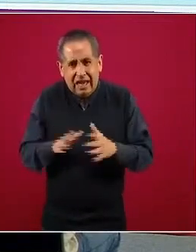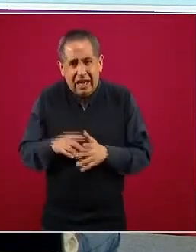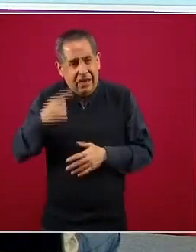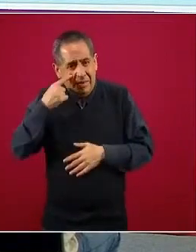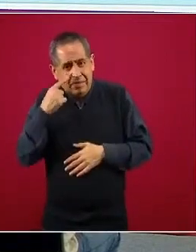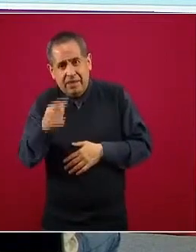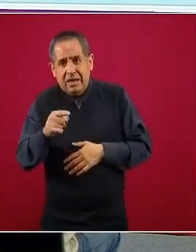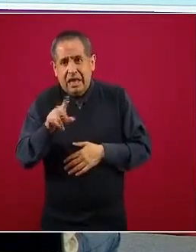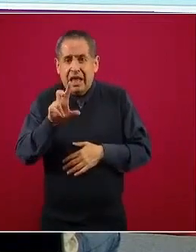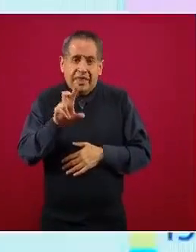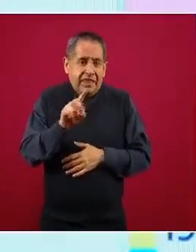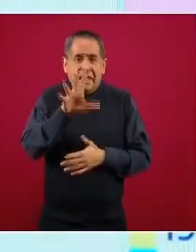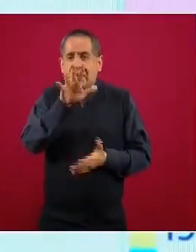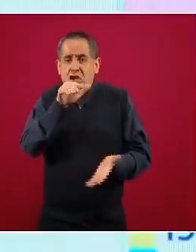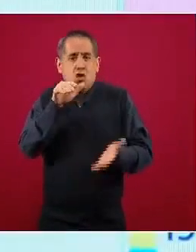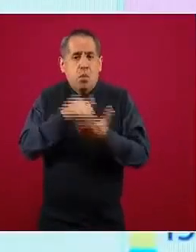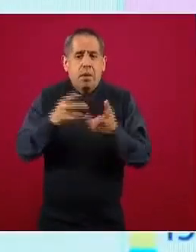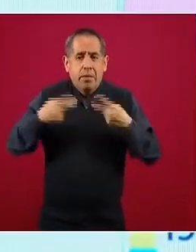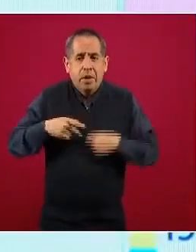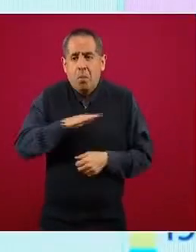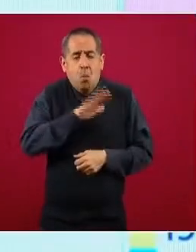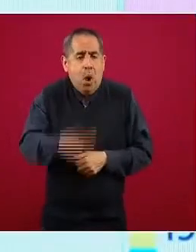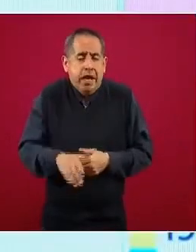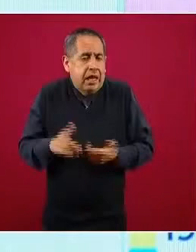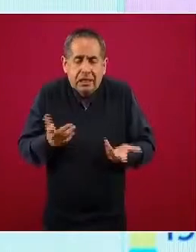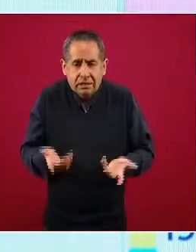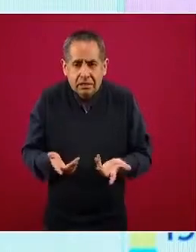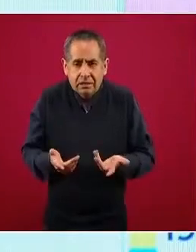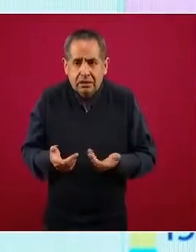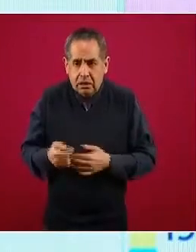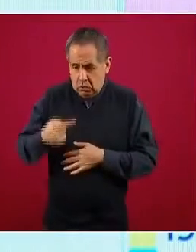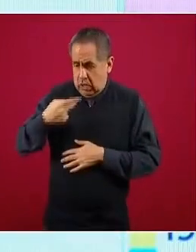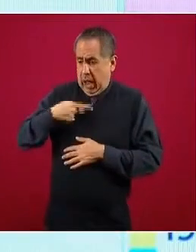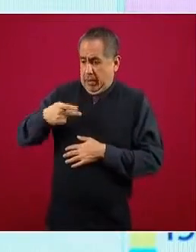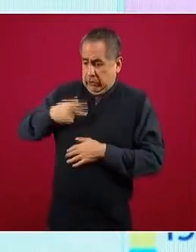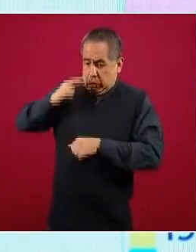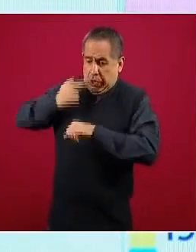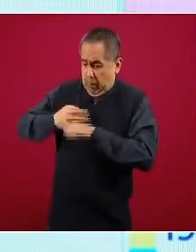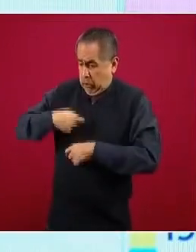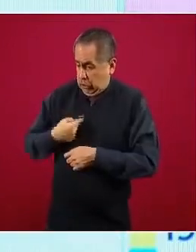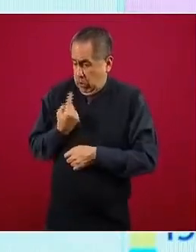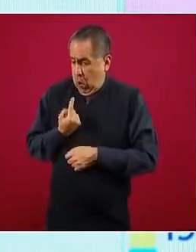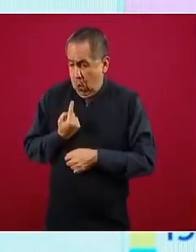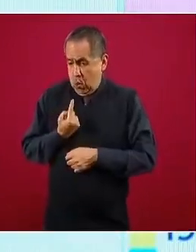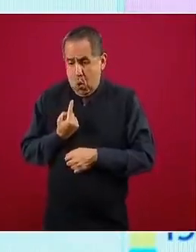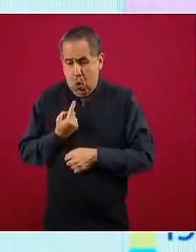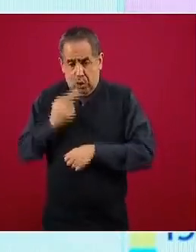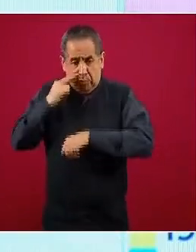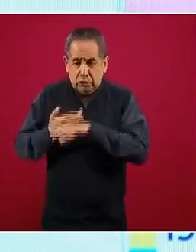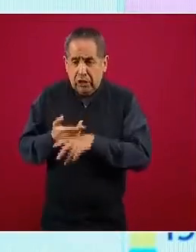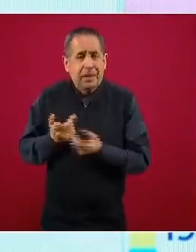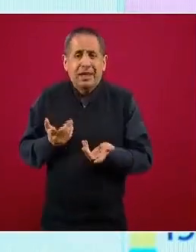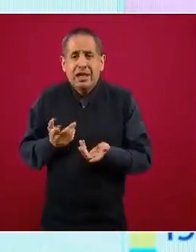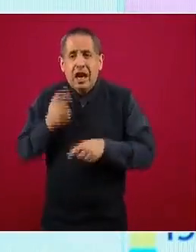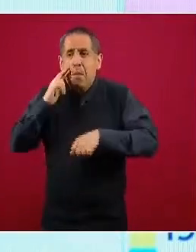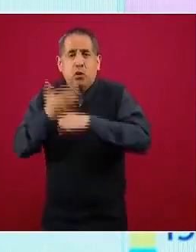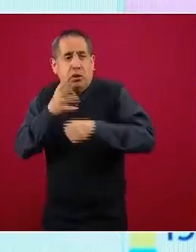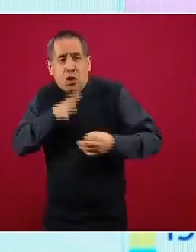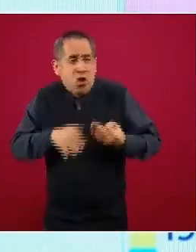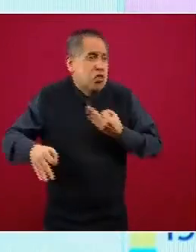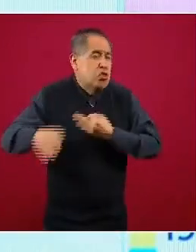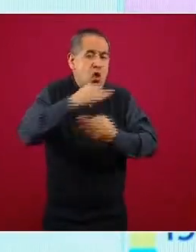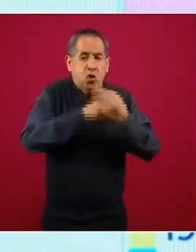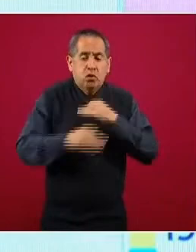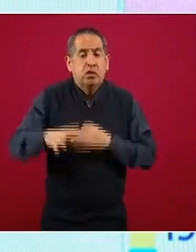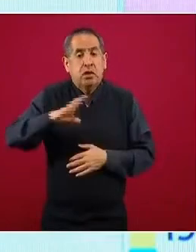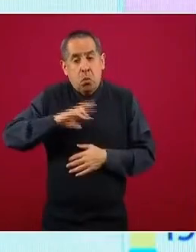los 35,000 muertos no dependen de una persona, no dependen de un nivel de gobierno. En México